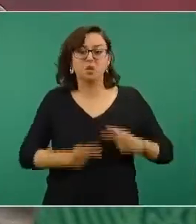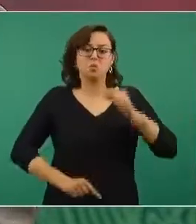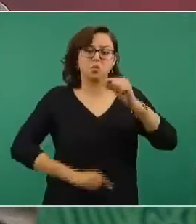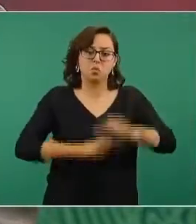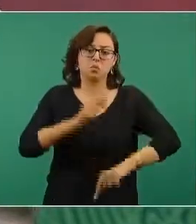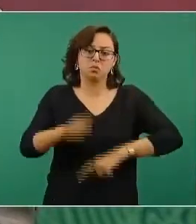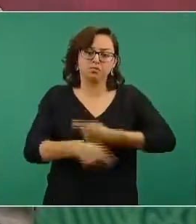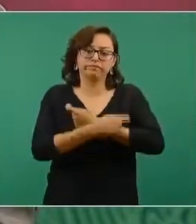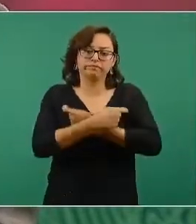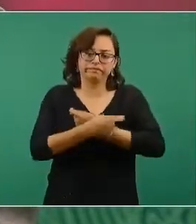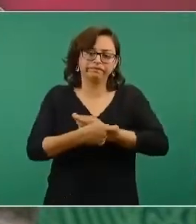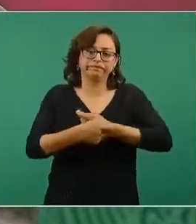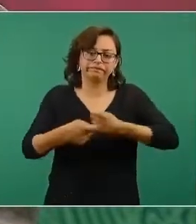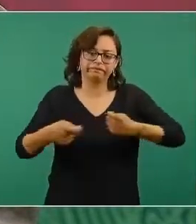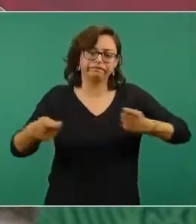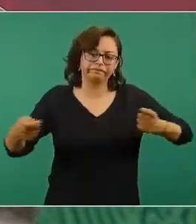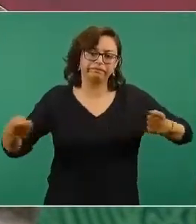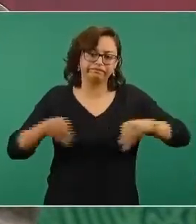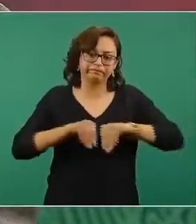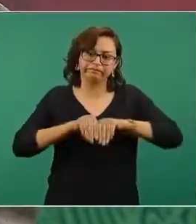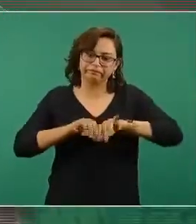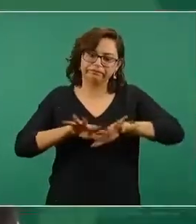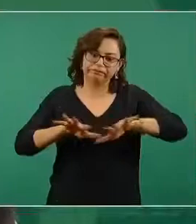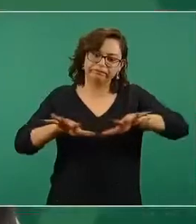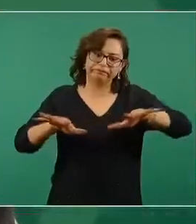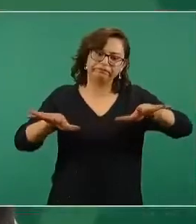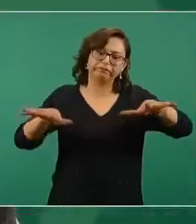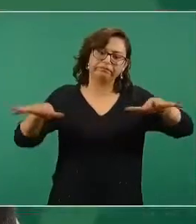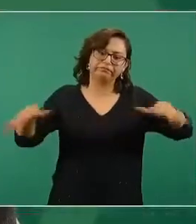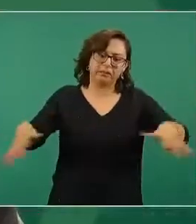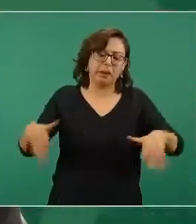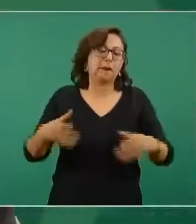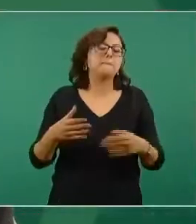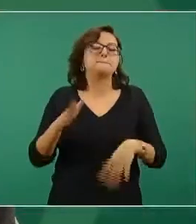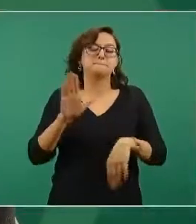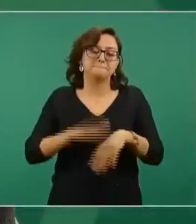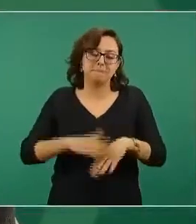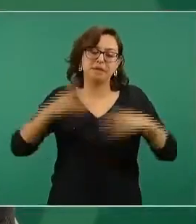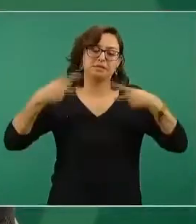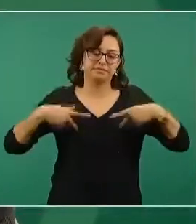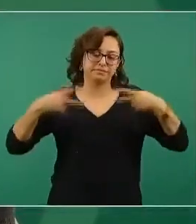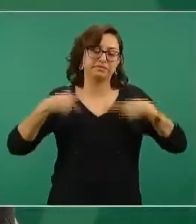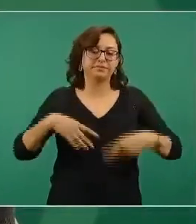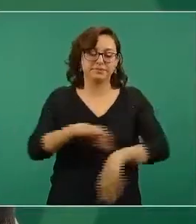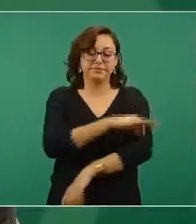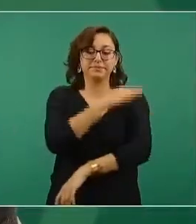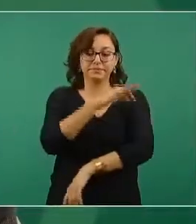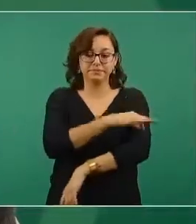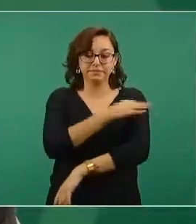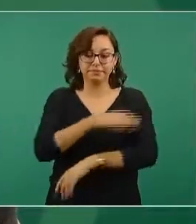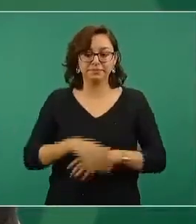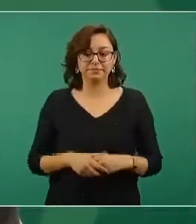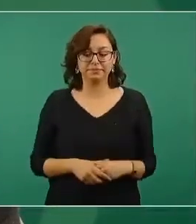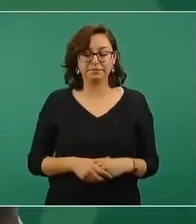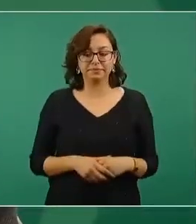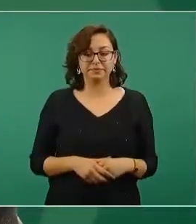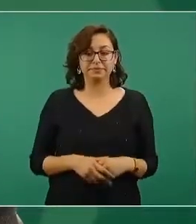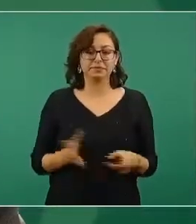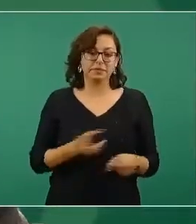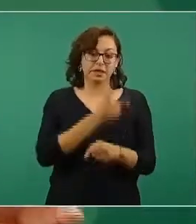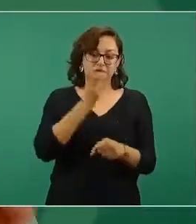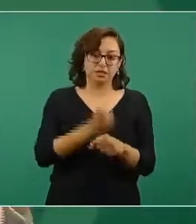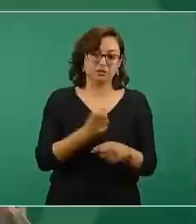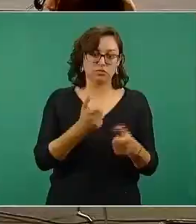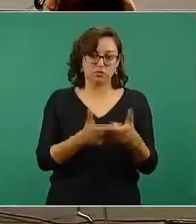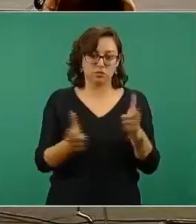primeras dosis, tal y como hicimos en la semana pasada, iremos expandiendo las primeras dosis en el personal de salud de segunda